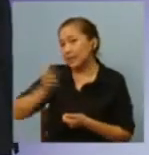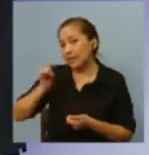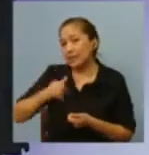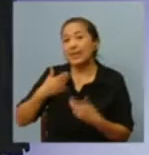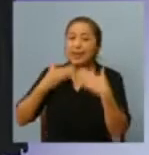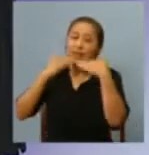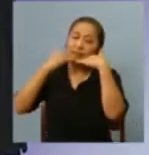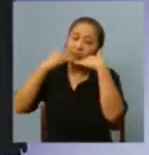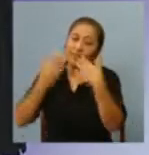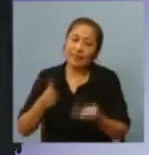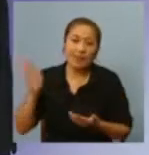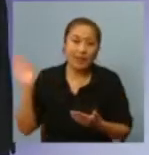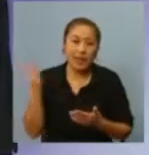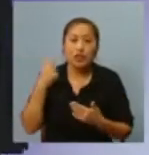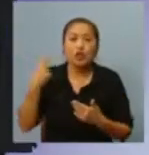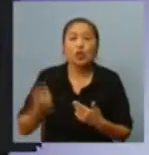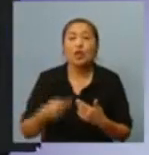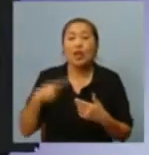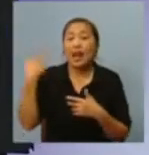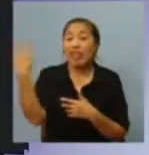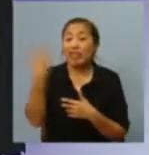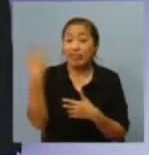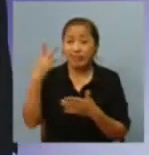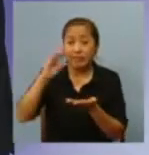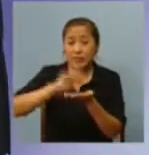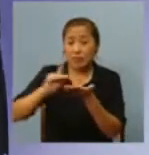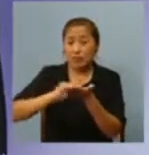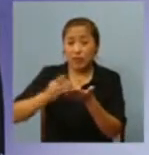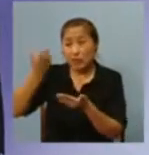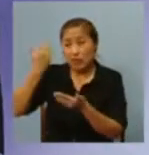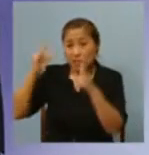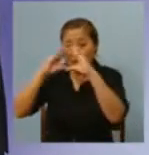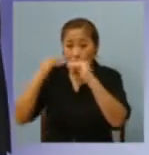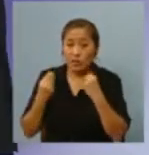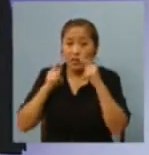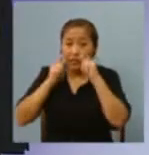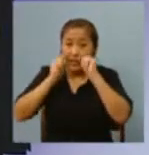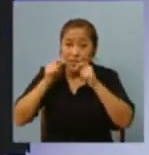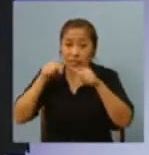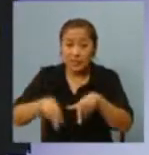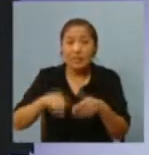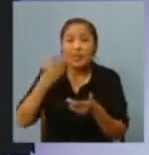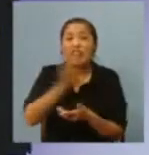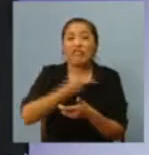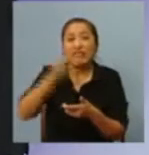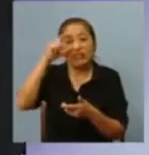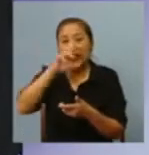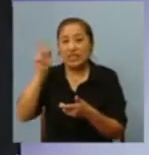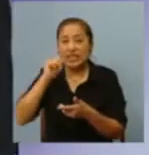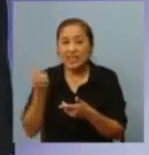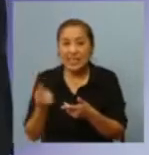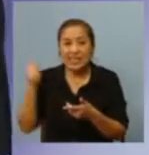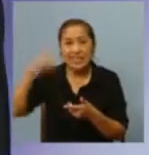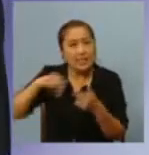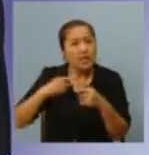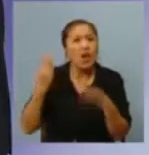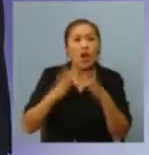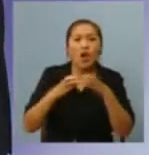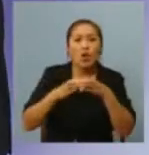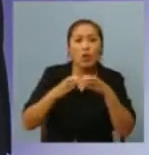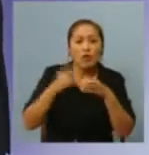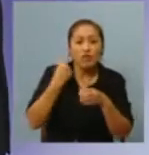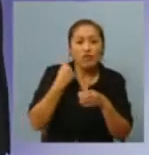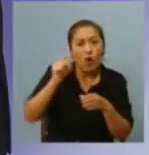yo agradecerle sobre todo a las tres diputadas que fueron anoche, a la diputada Ferrín, porque era la única oficialista frente a